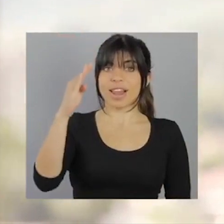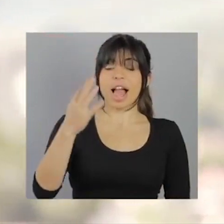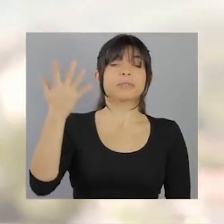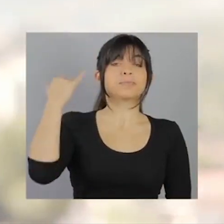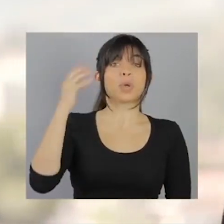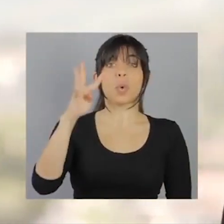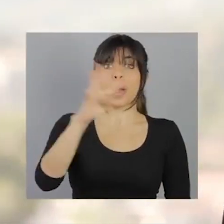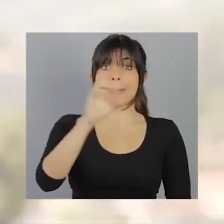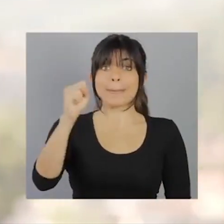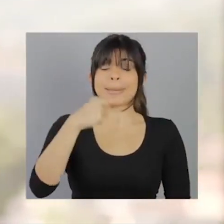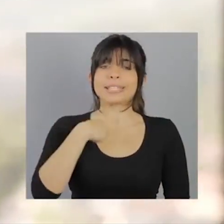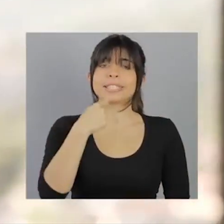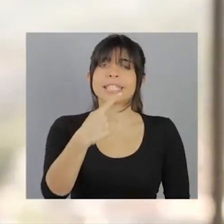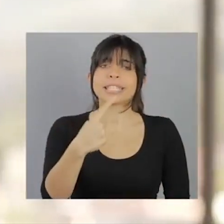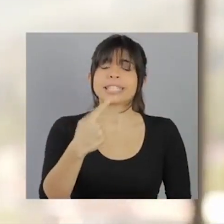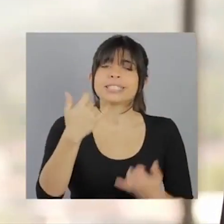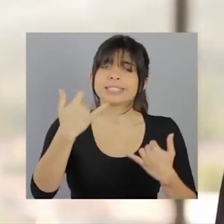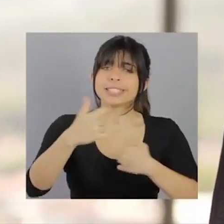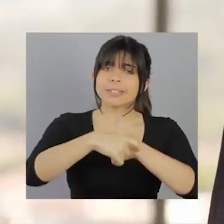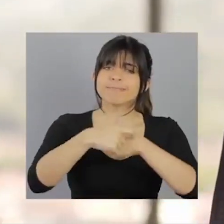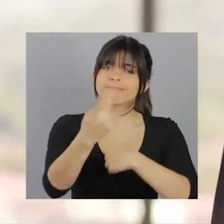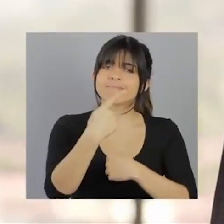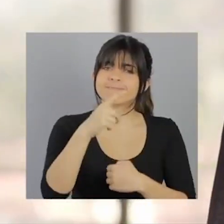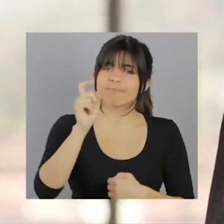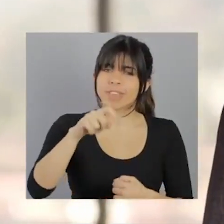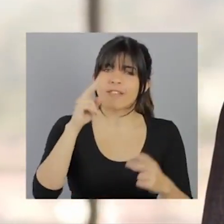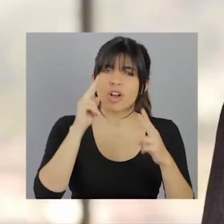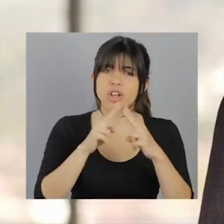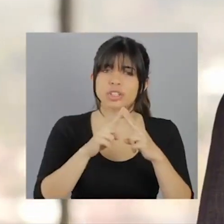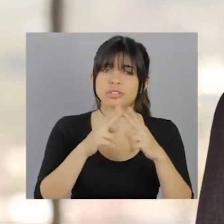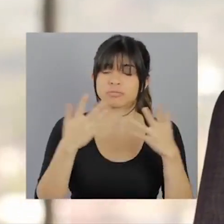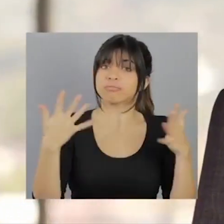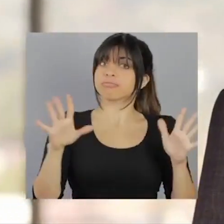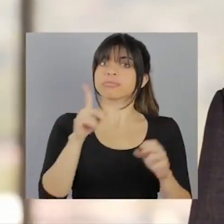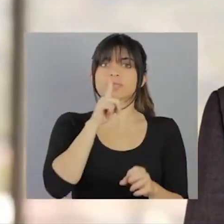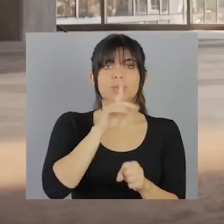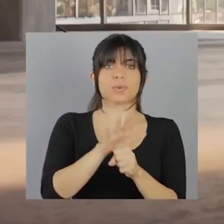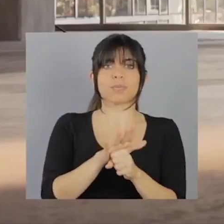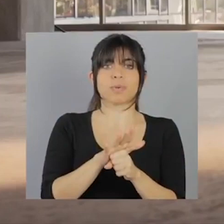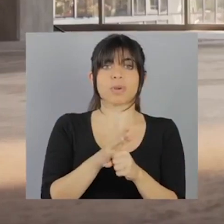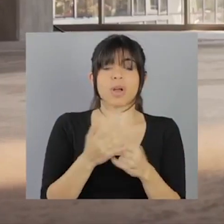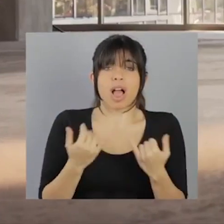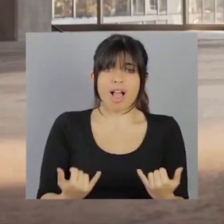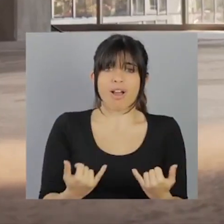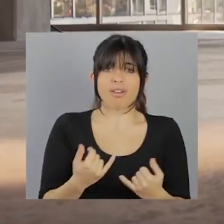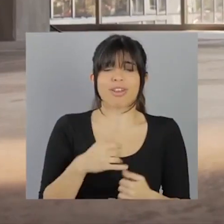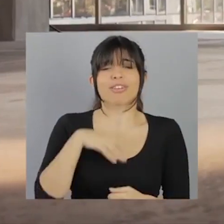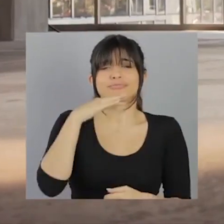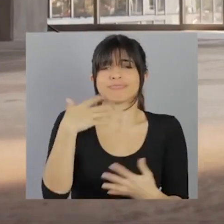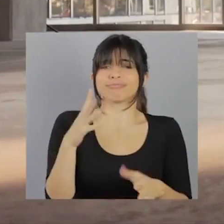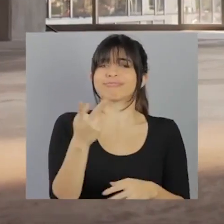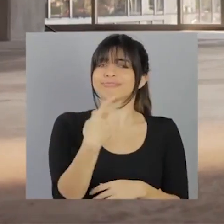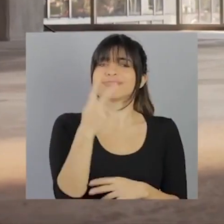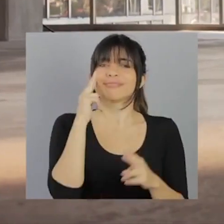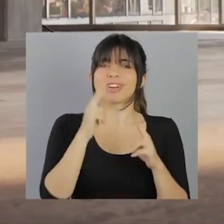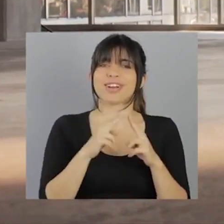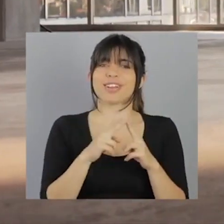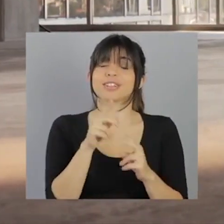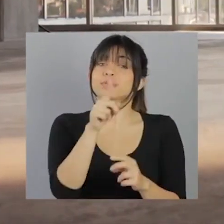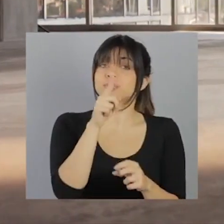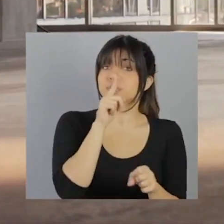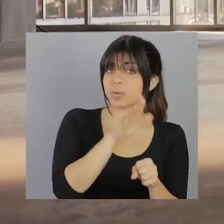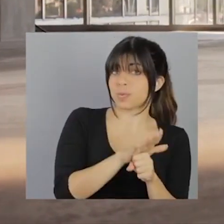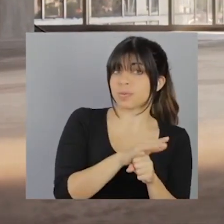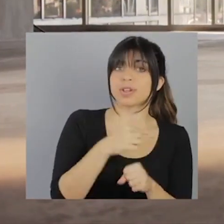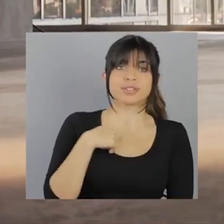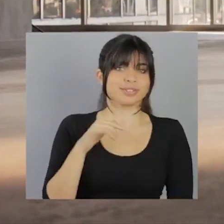Hola, hace 4 meses les dije que era el momento de empezar a conocernos y así lo hicimos. Hoy ya no somos desconocidos.